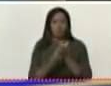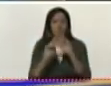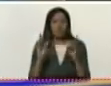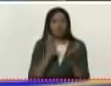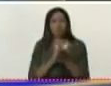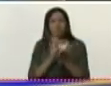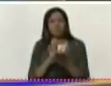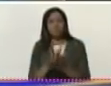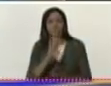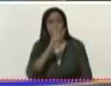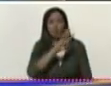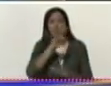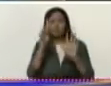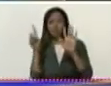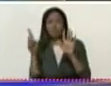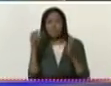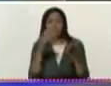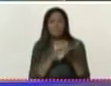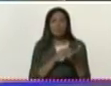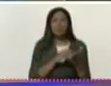democráticamente